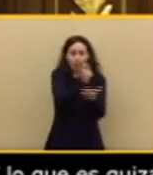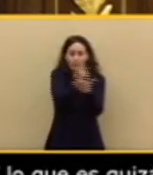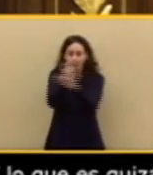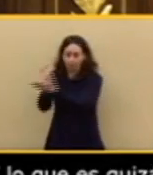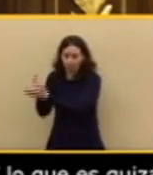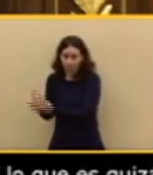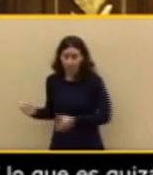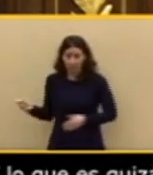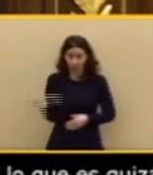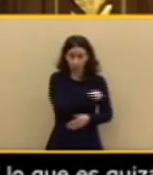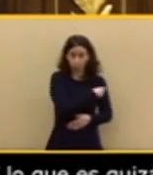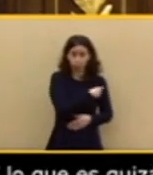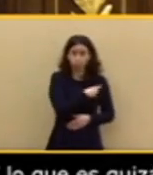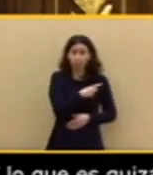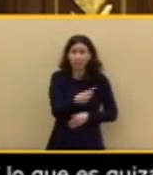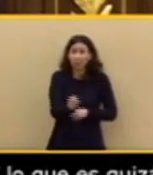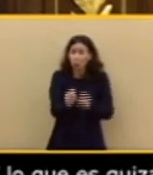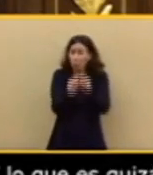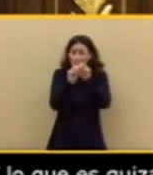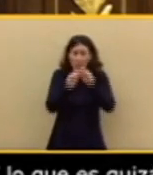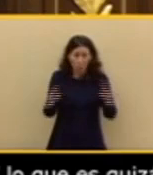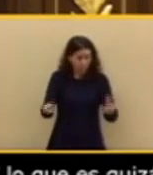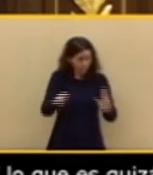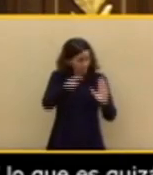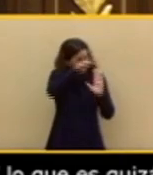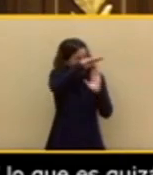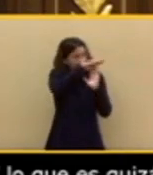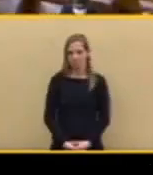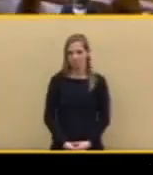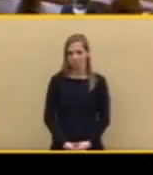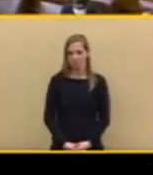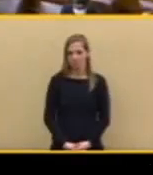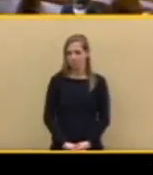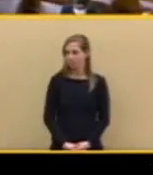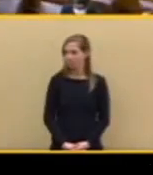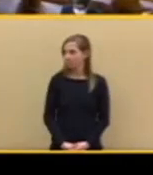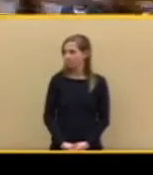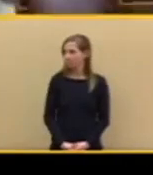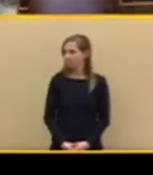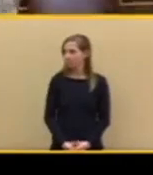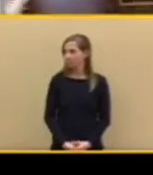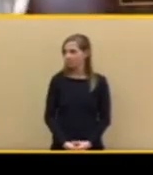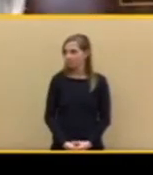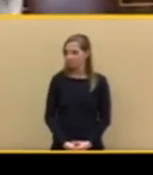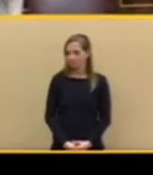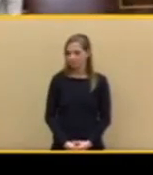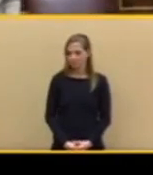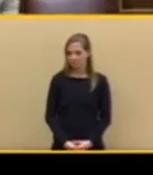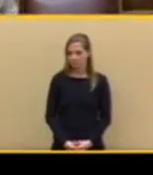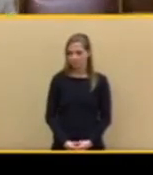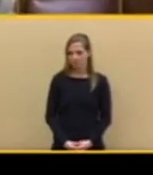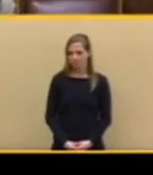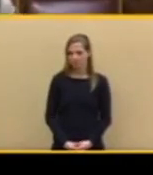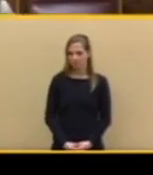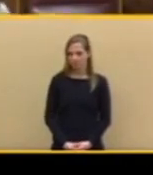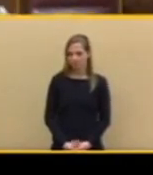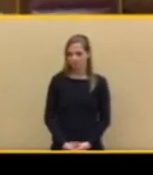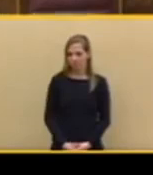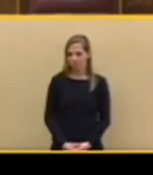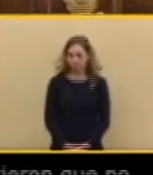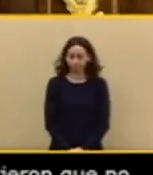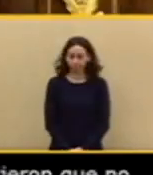teniendo problemas psicológicos, psiquiátricos, físicos, personales, están hospitalizados muchos de ellos.